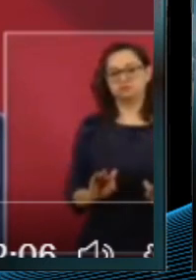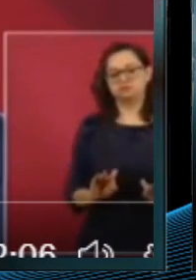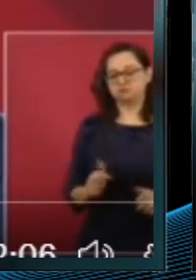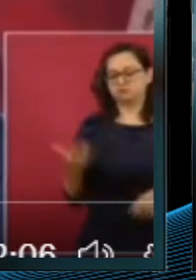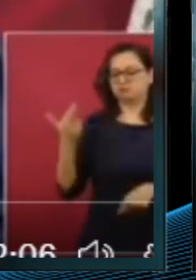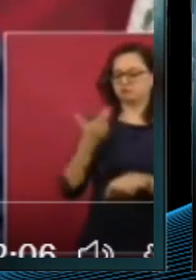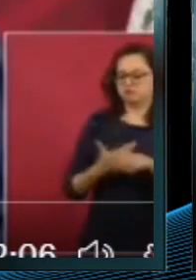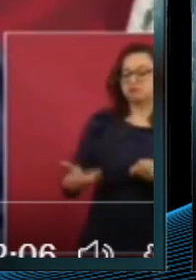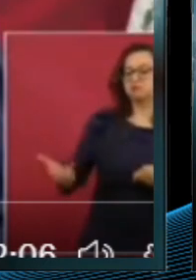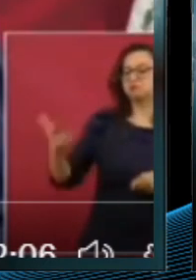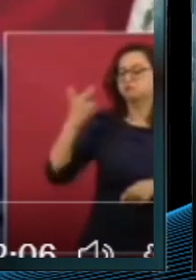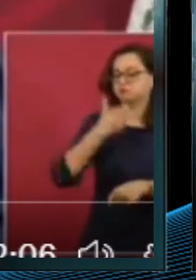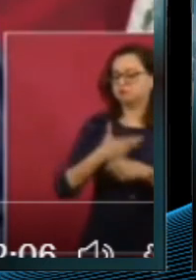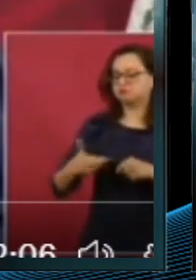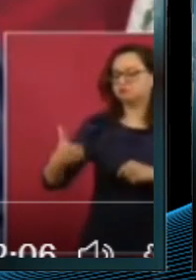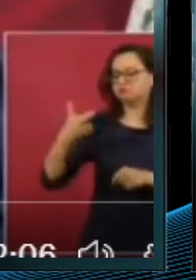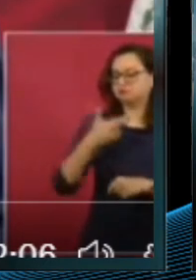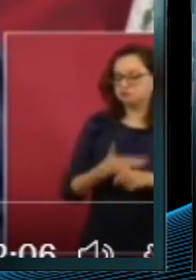estructurar